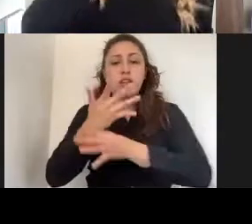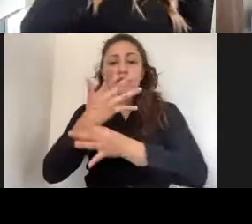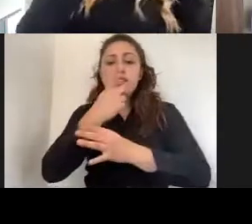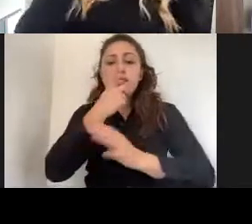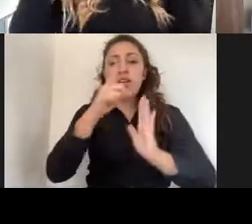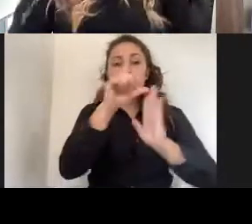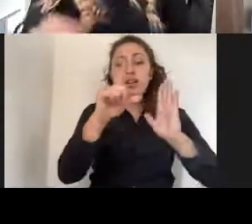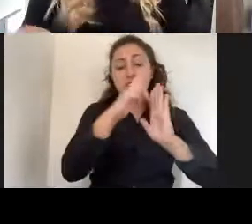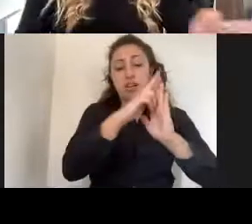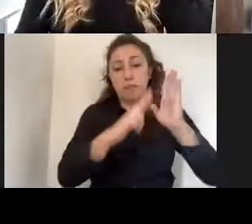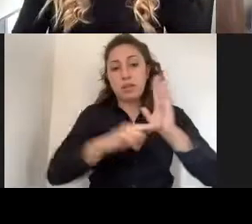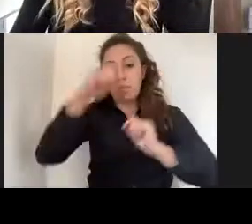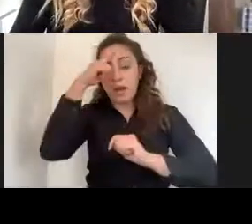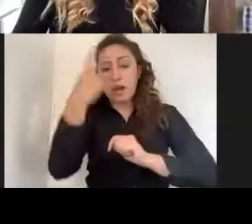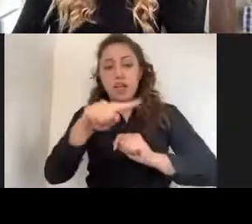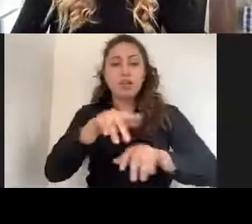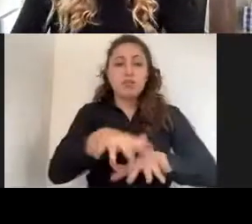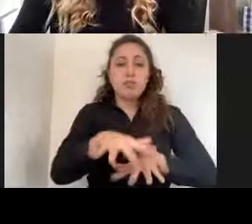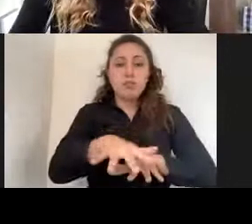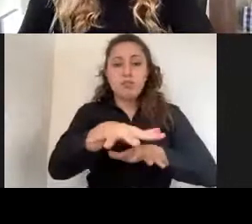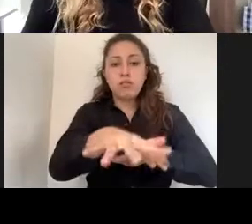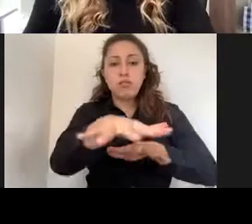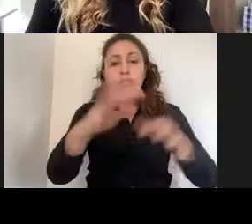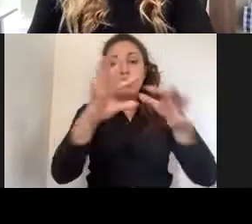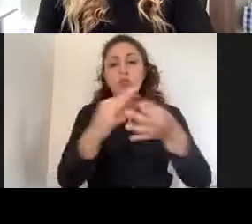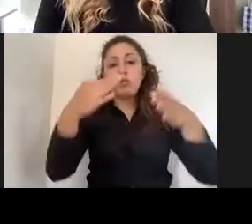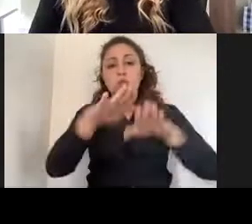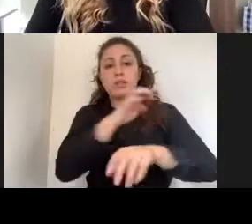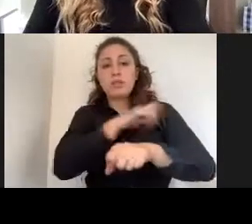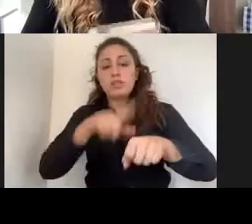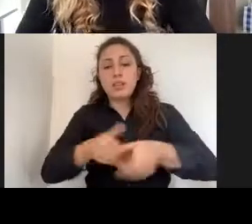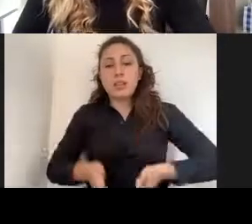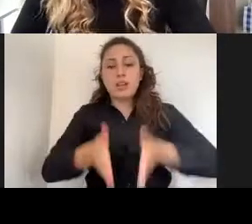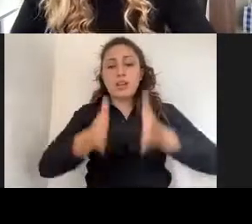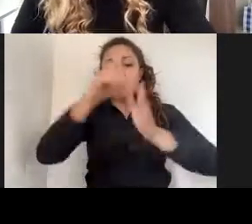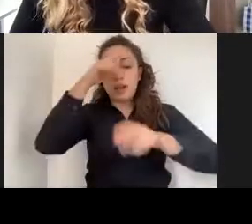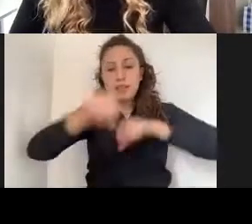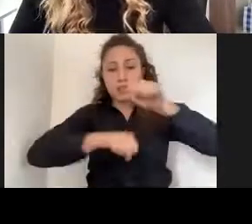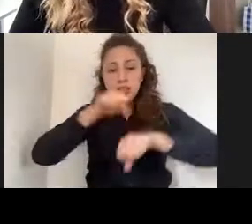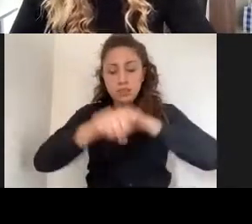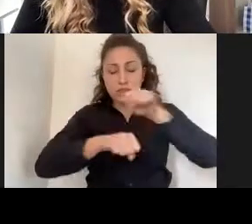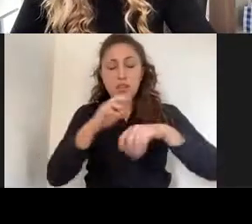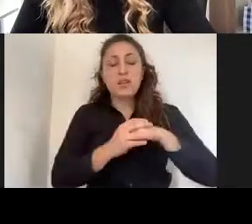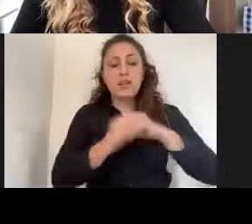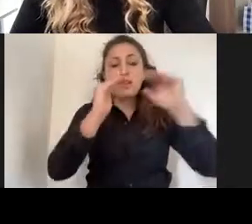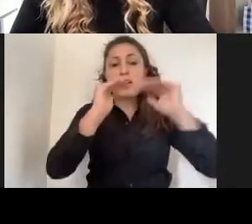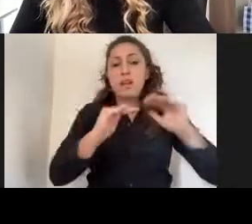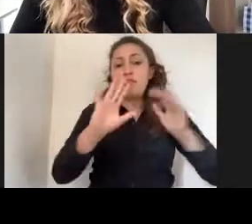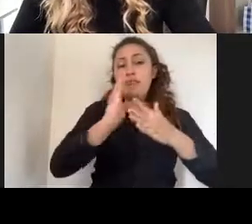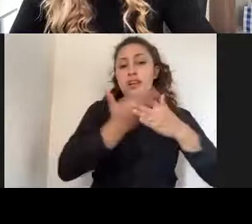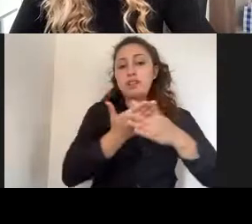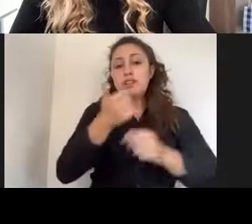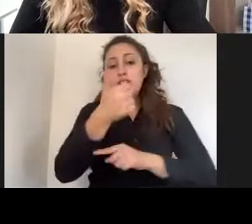de tránsito al referirse a la vía ciclista o los carriles confinados. Finalmente, las fracciones 6 del